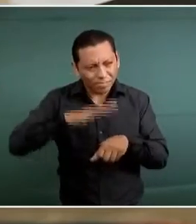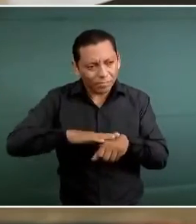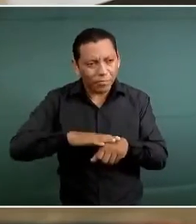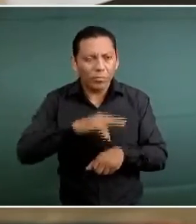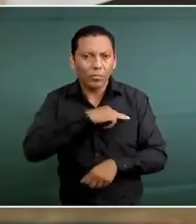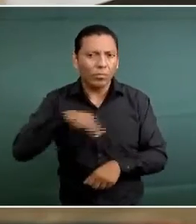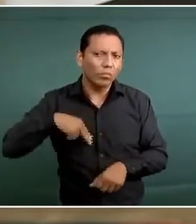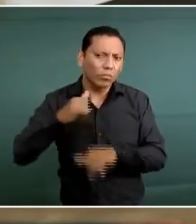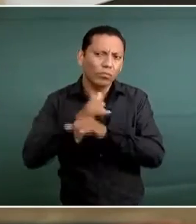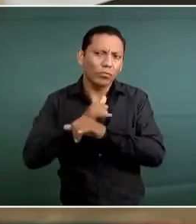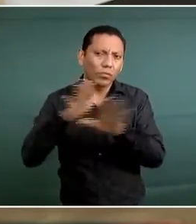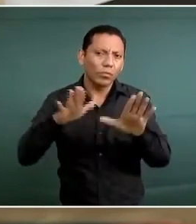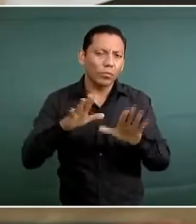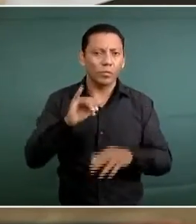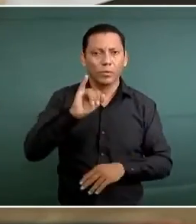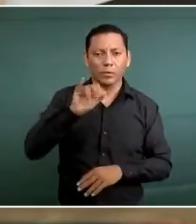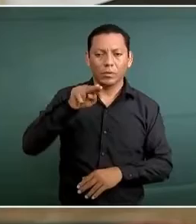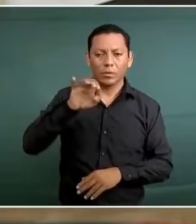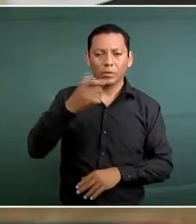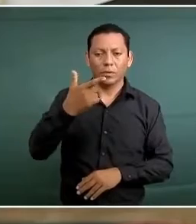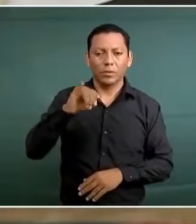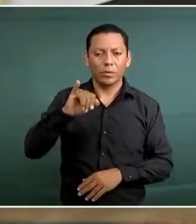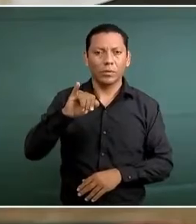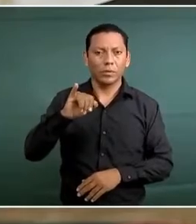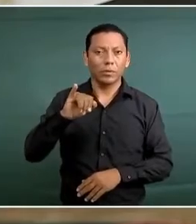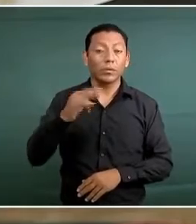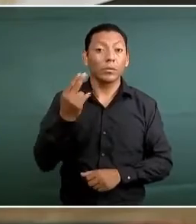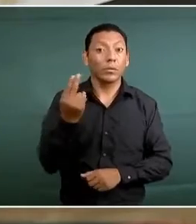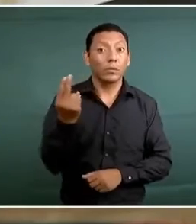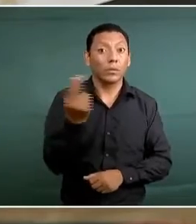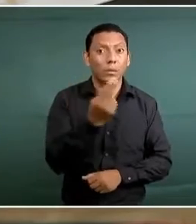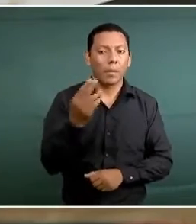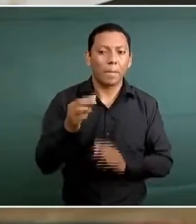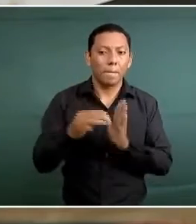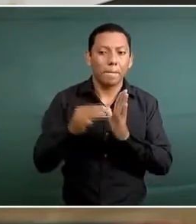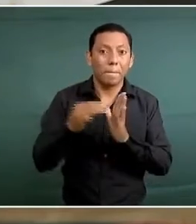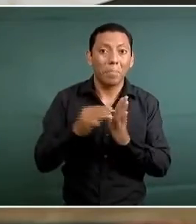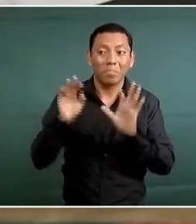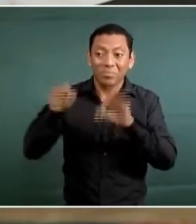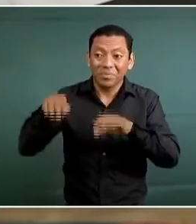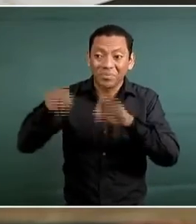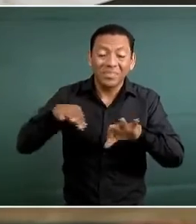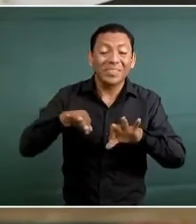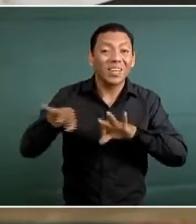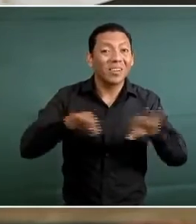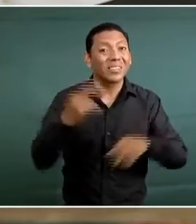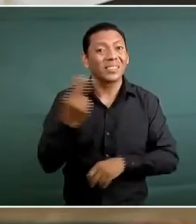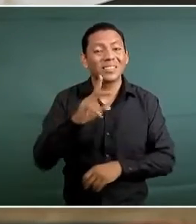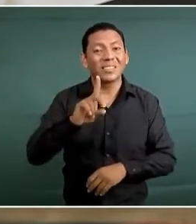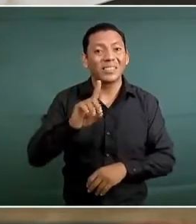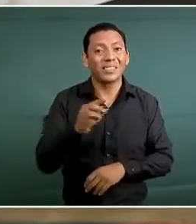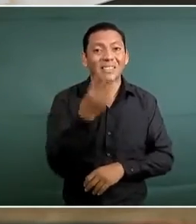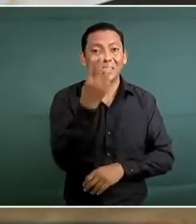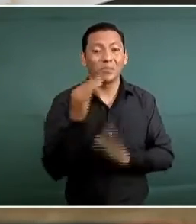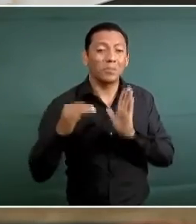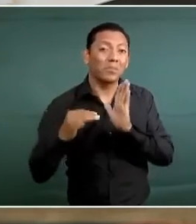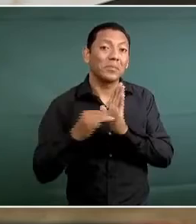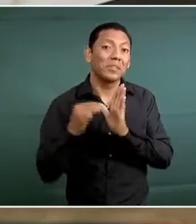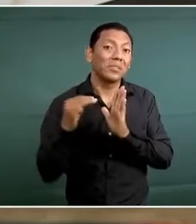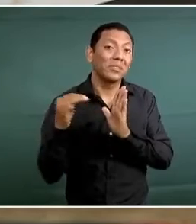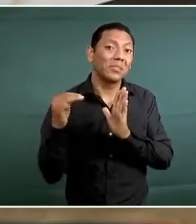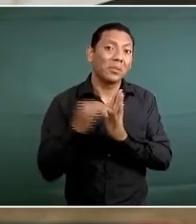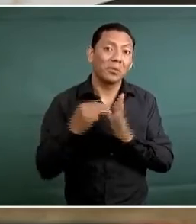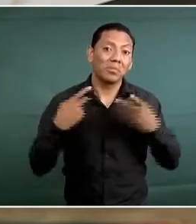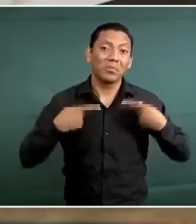publicamos que de acuerdo con el INEGI se requiere la creación de millones de empleos 33 millones de empleos para